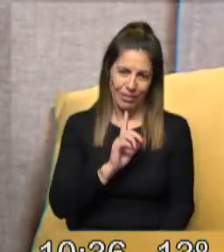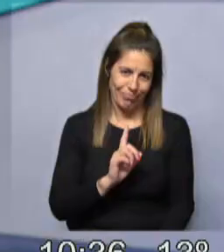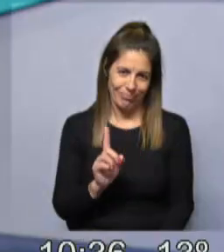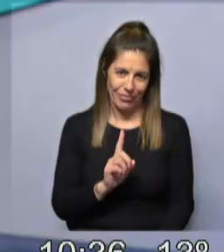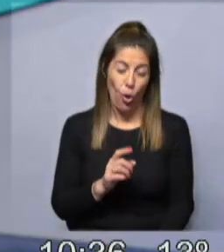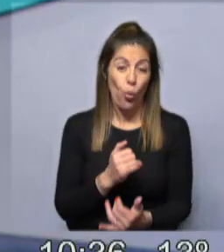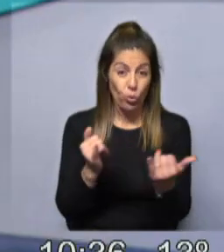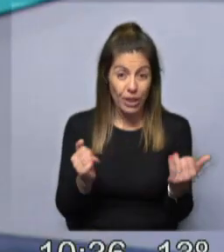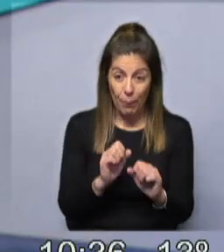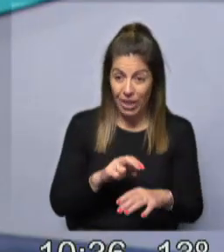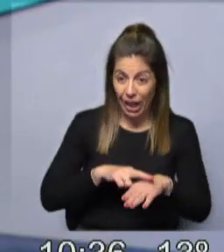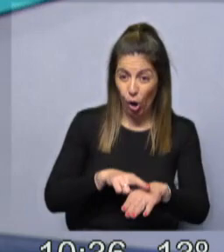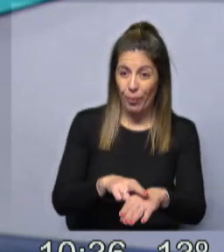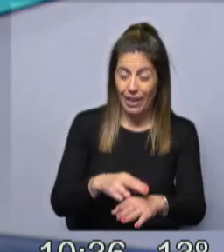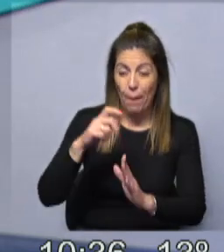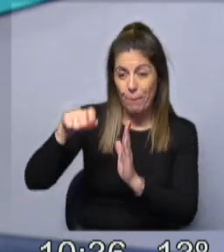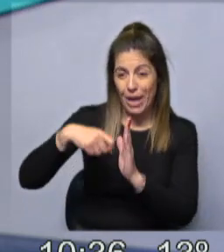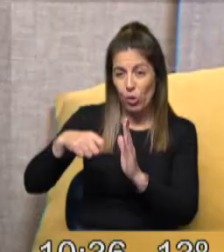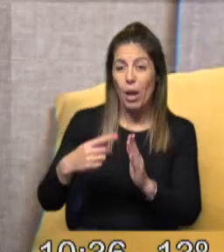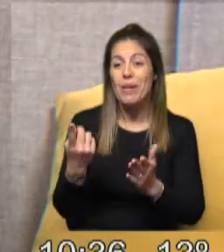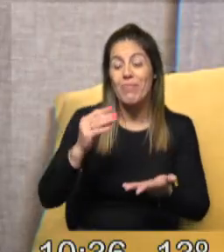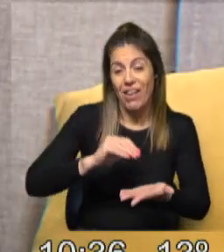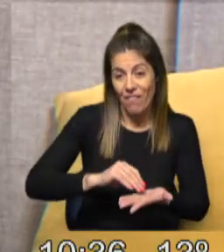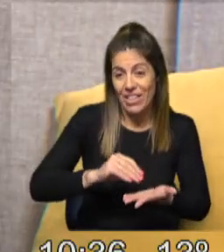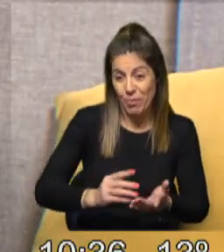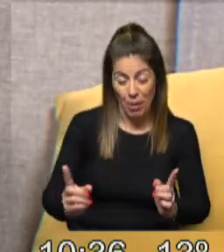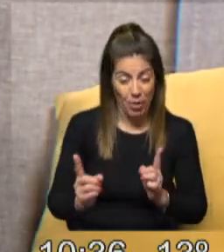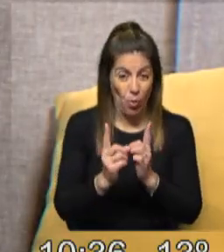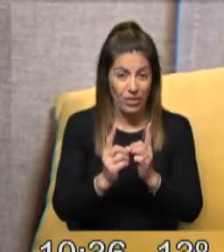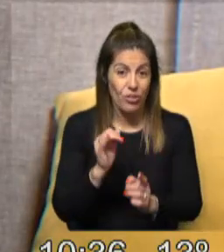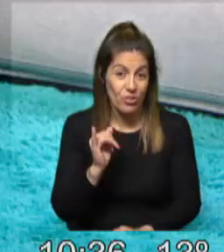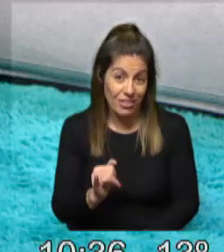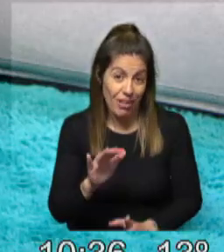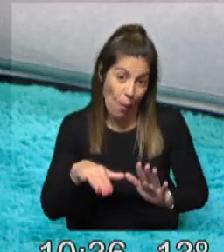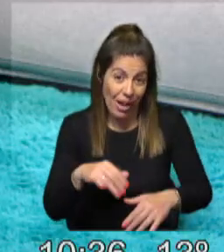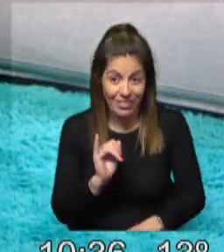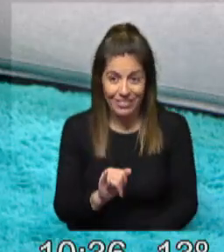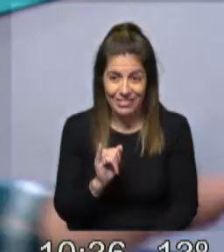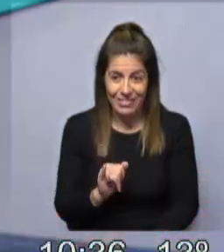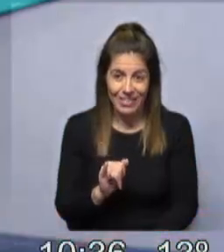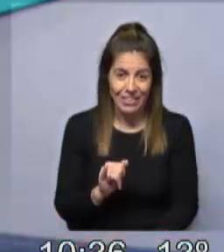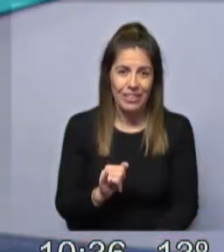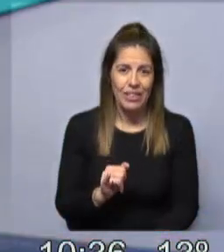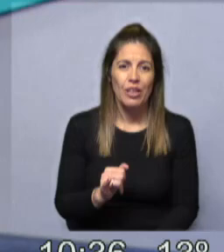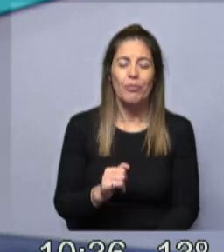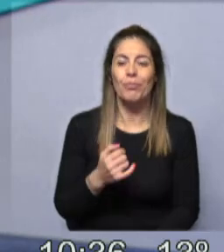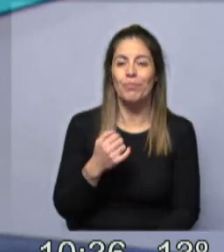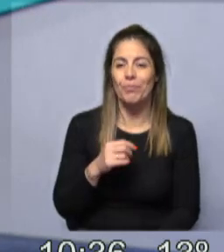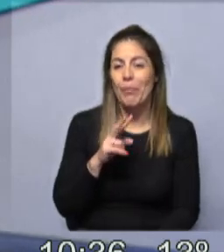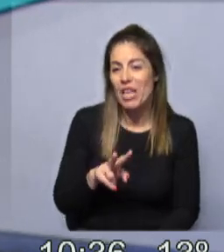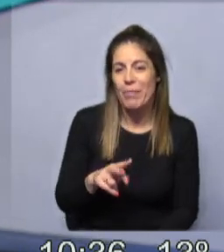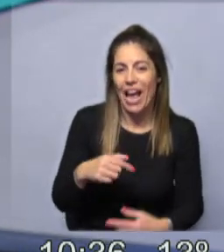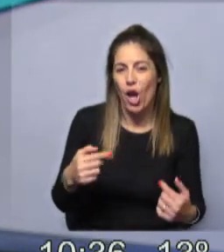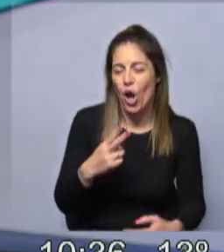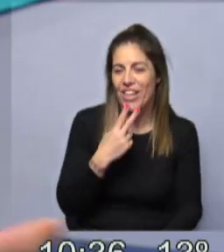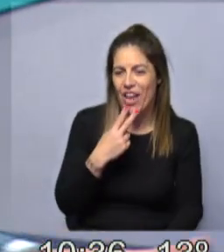Un día nos podés recomendar películas para la primera cita. Sí. De repente. Porque no. Con la excusa. Vamos a mirar una cosa en Netflix y le